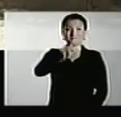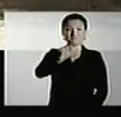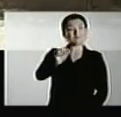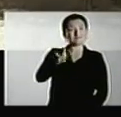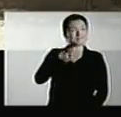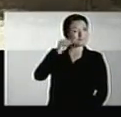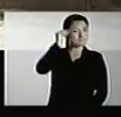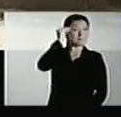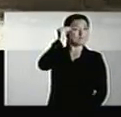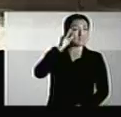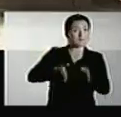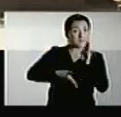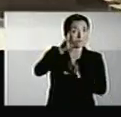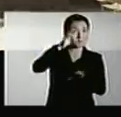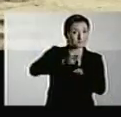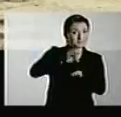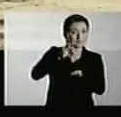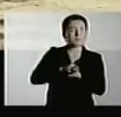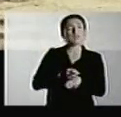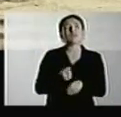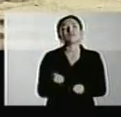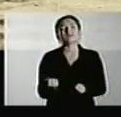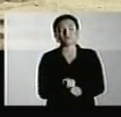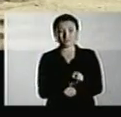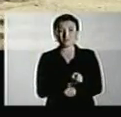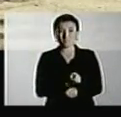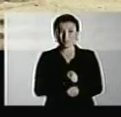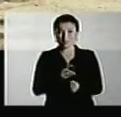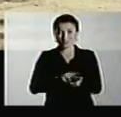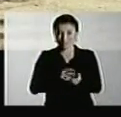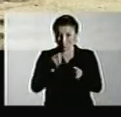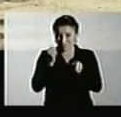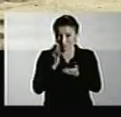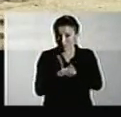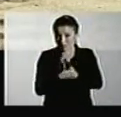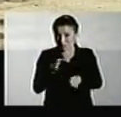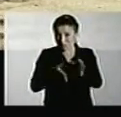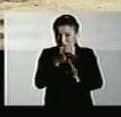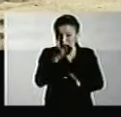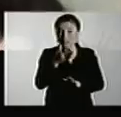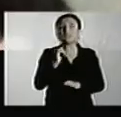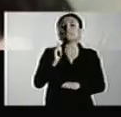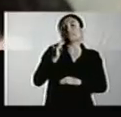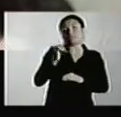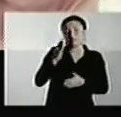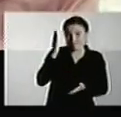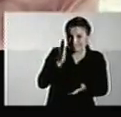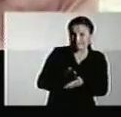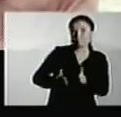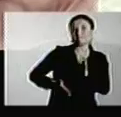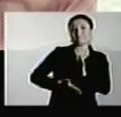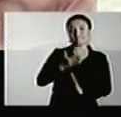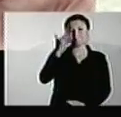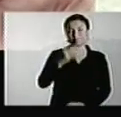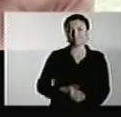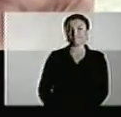Anita, acuérdate que tenemos que ir al doctor. Pucha, ¿tenemos que ir? Sí, pues mi amor, tenemos que